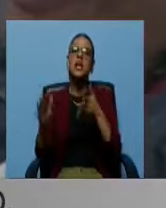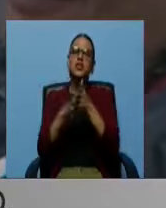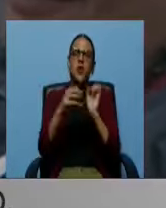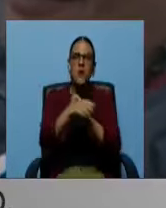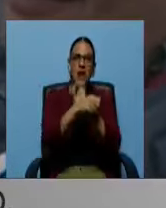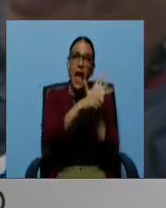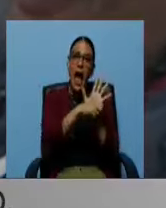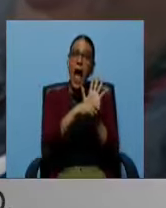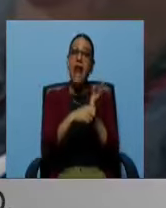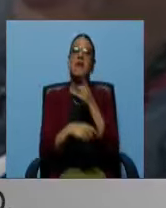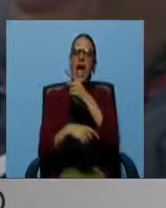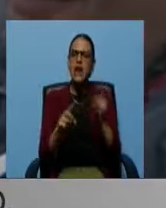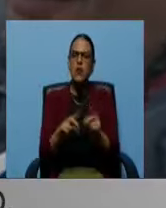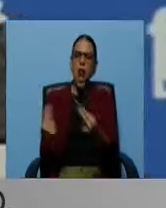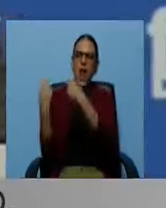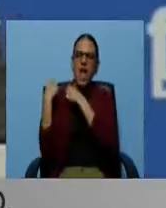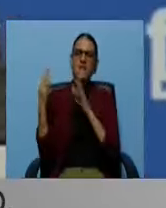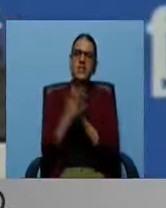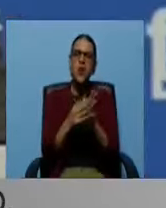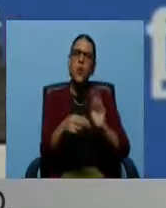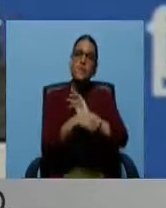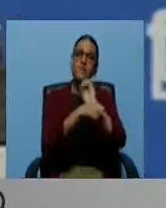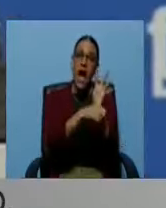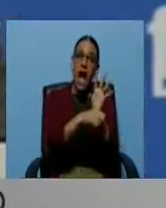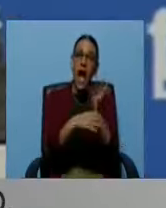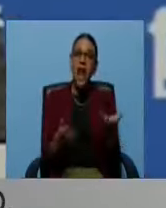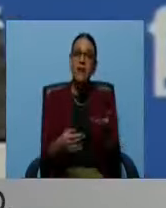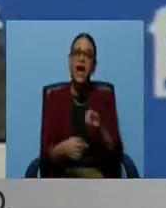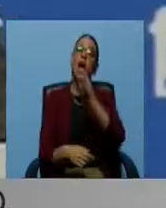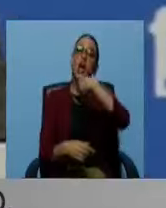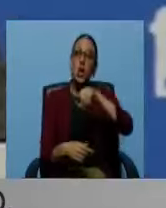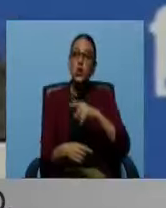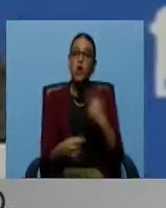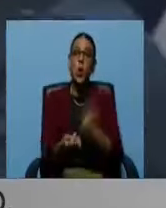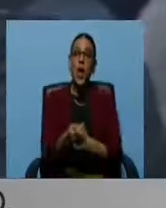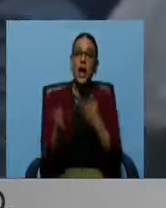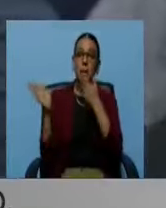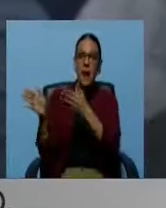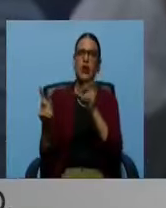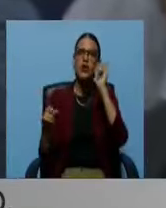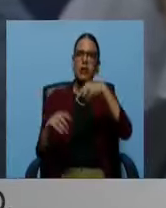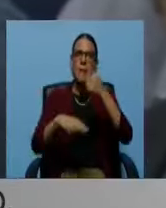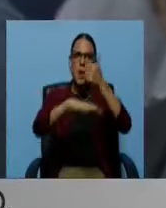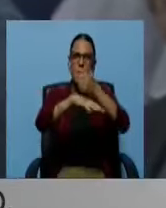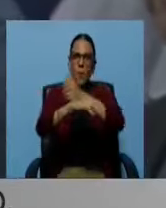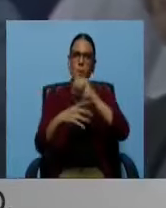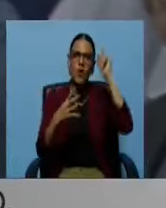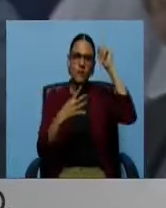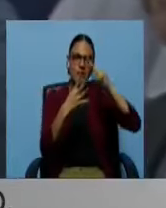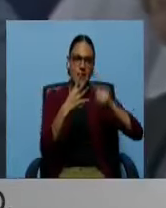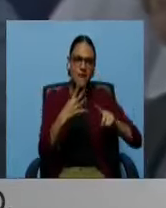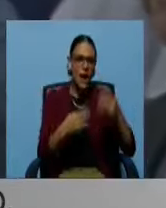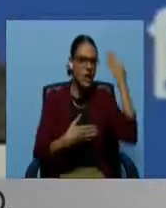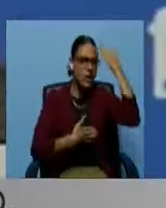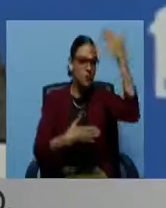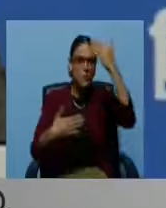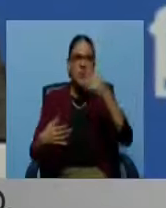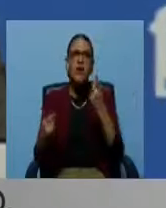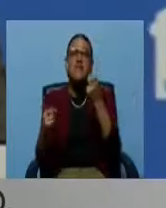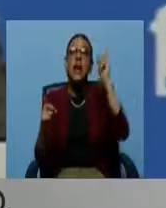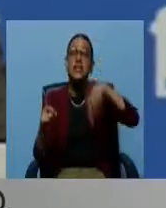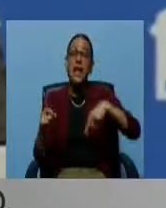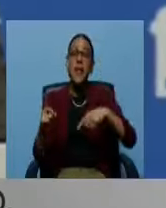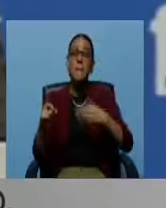el jefe del ALBA. Nuestro hermano Carlos Ro, Tania. Y nos falta el gallo